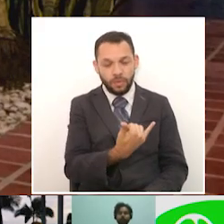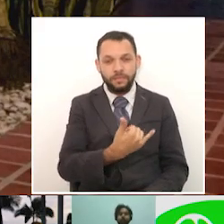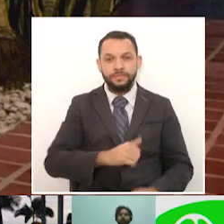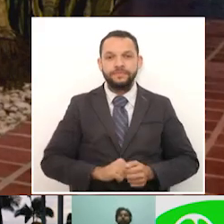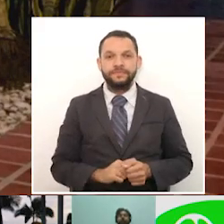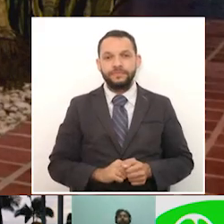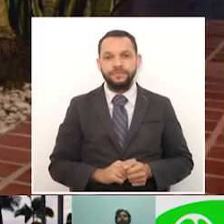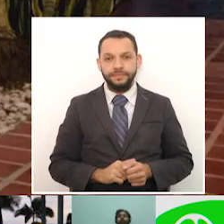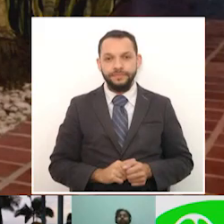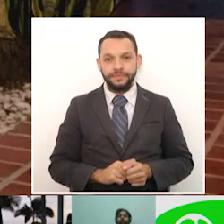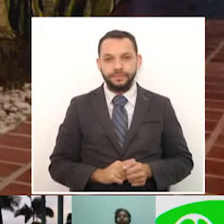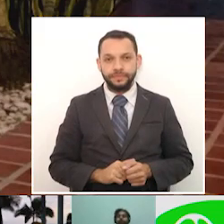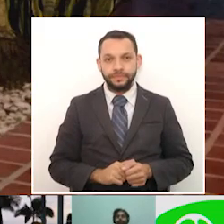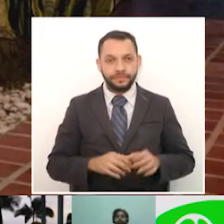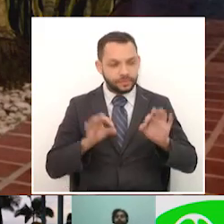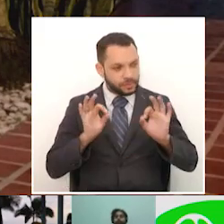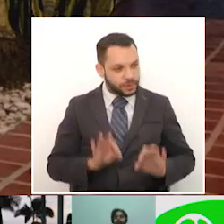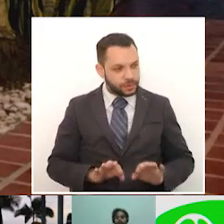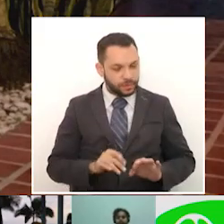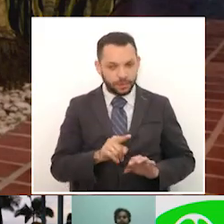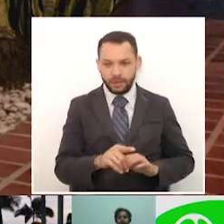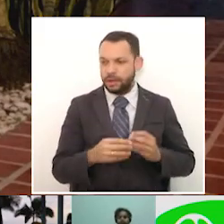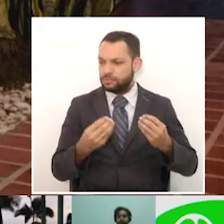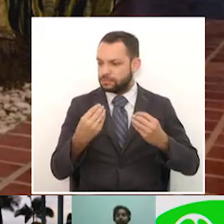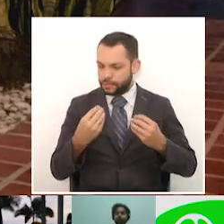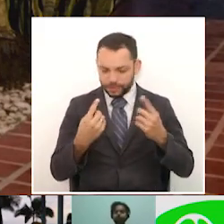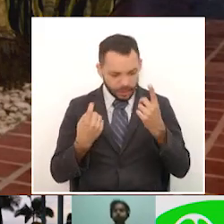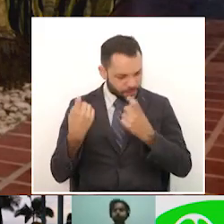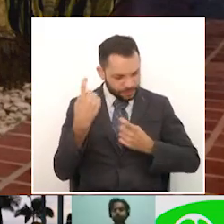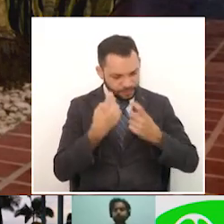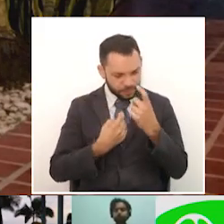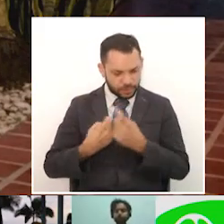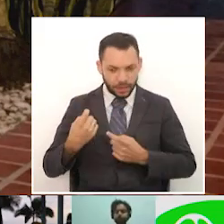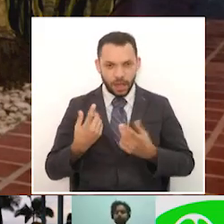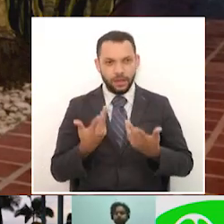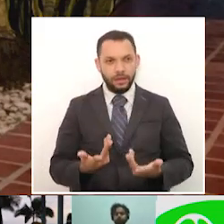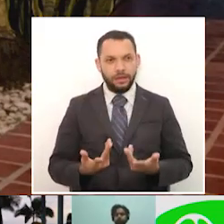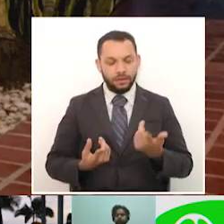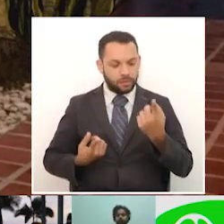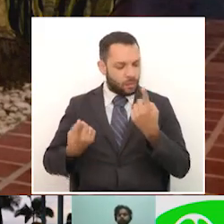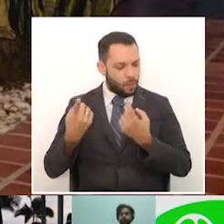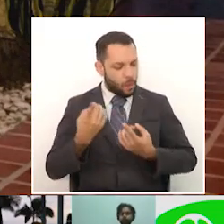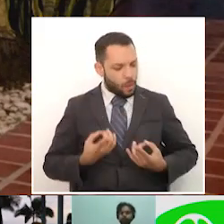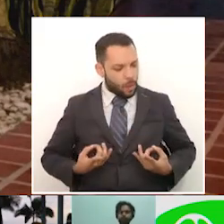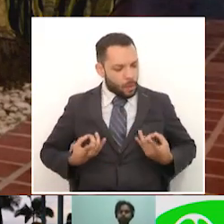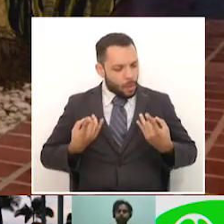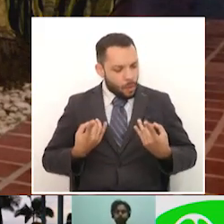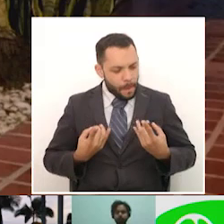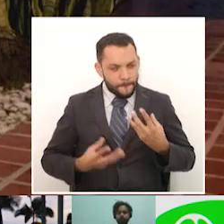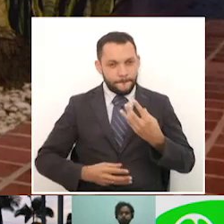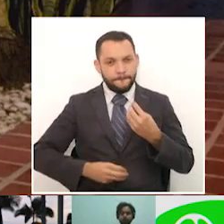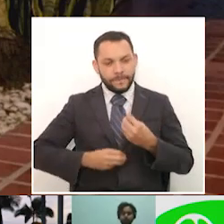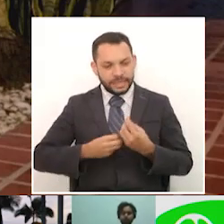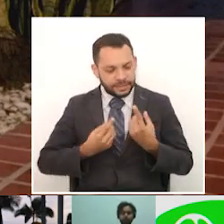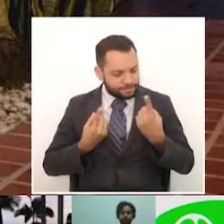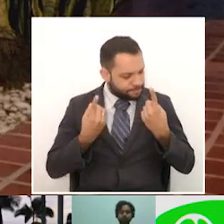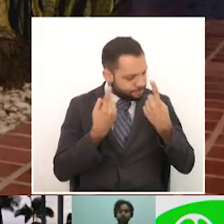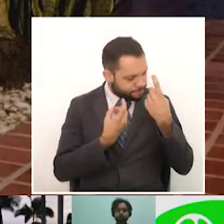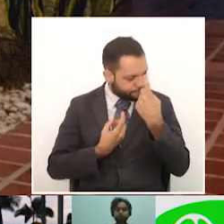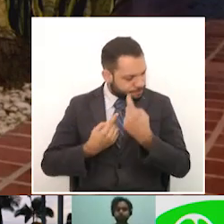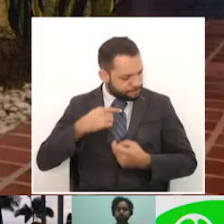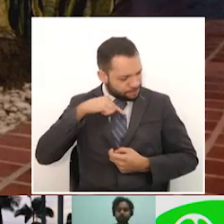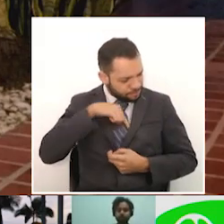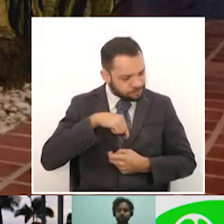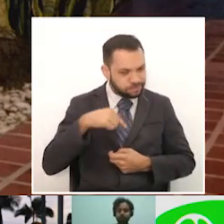profesores recibiendo este proceso de capacitación, que no era únicamente yoga, sino que era de meditación, de ese encuentro espiritual,